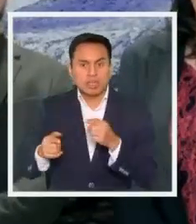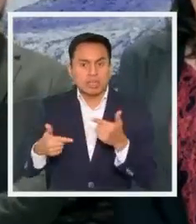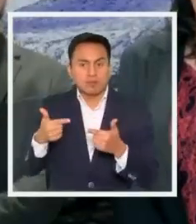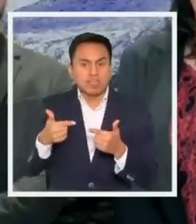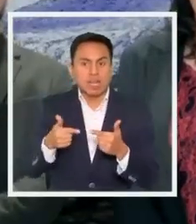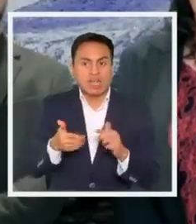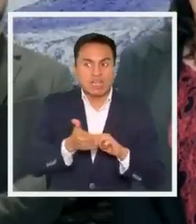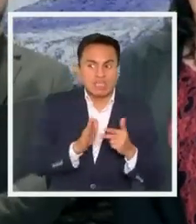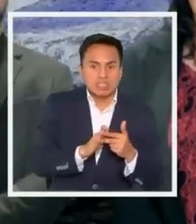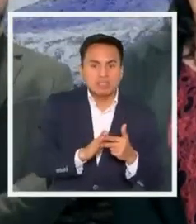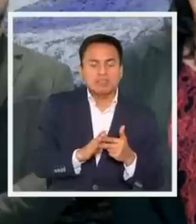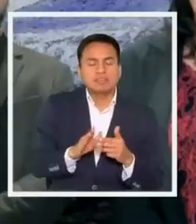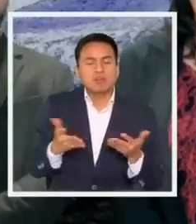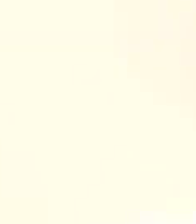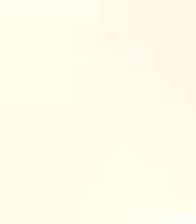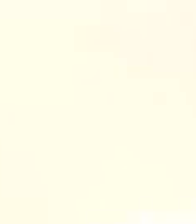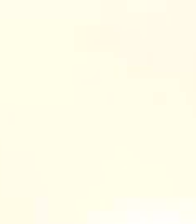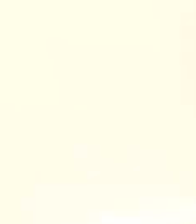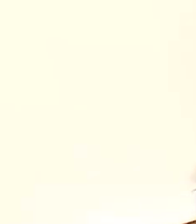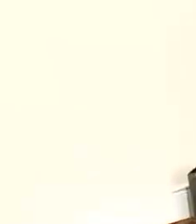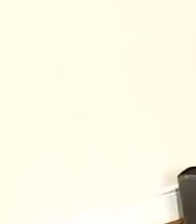crisis.